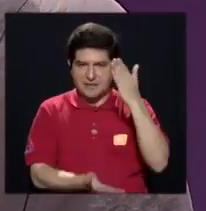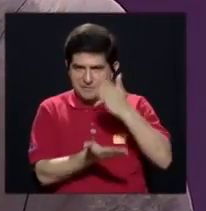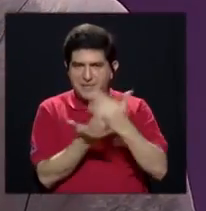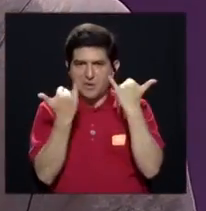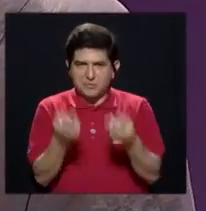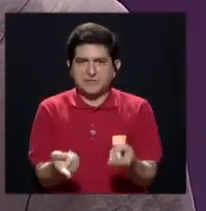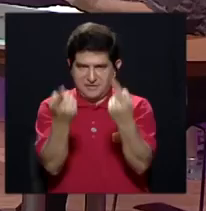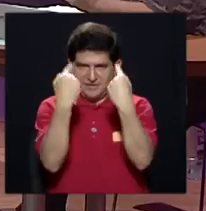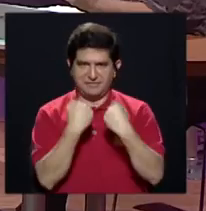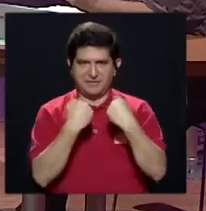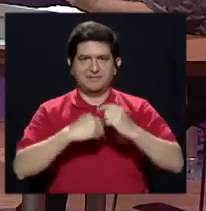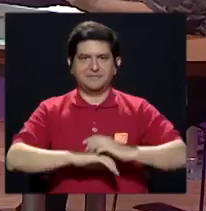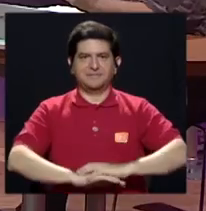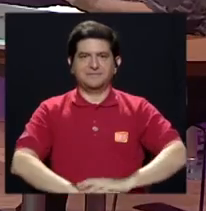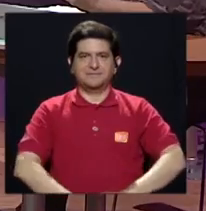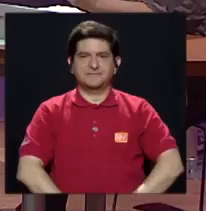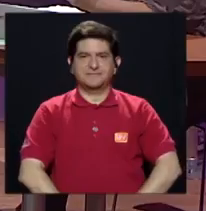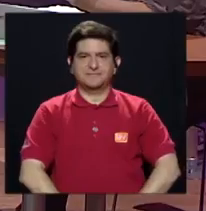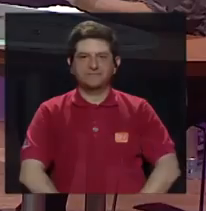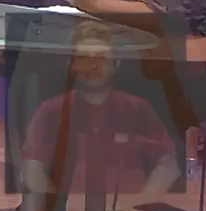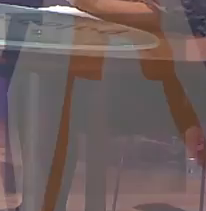y en unos momentos regresamos